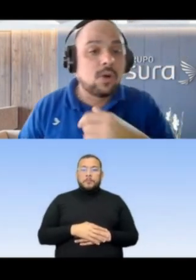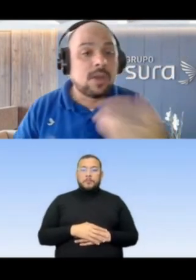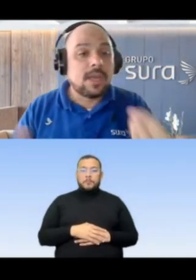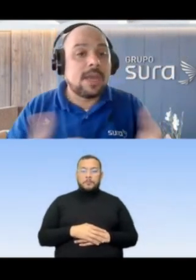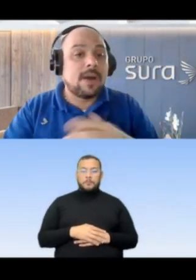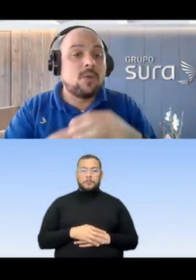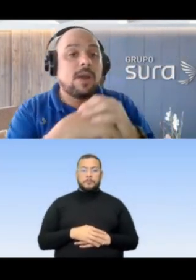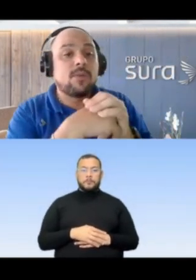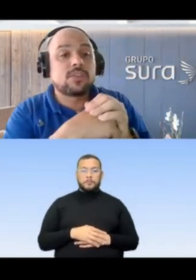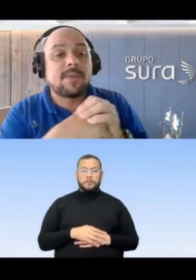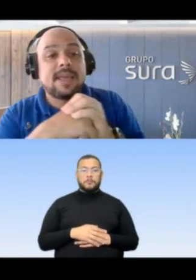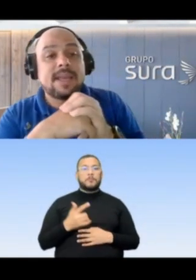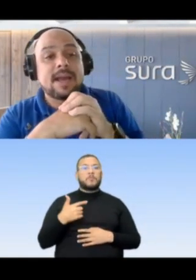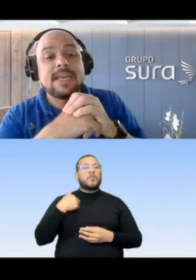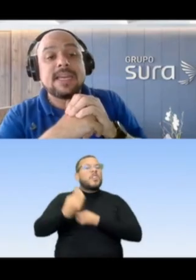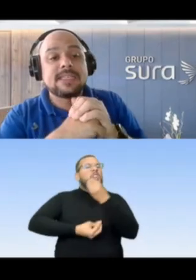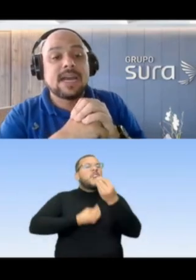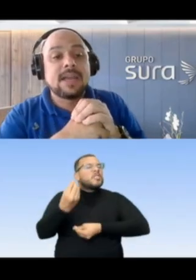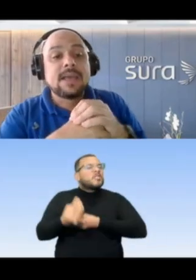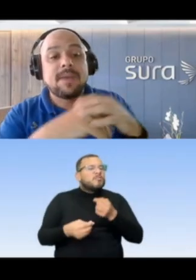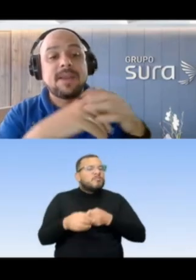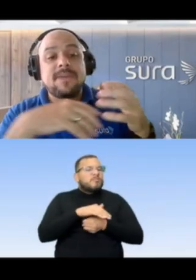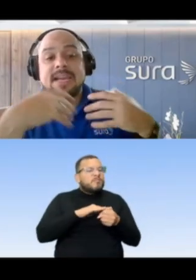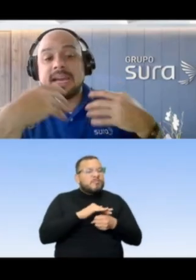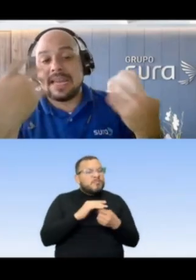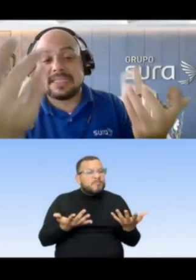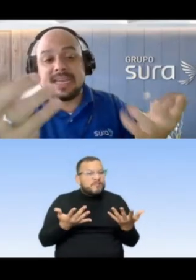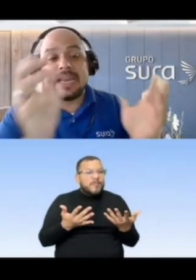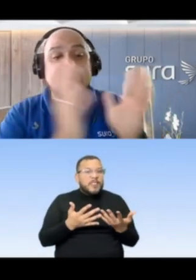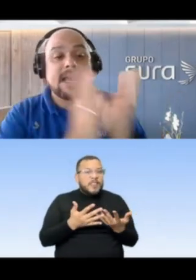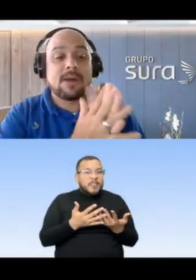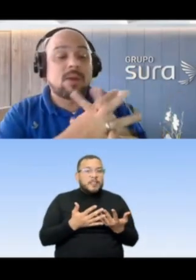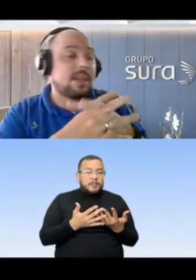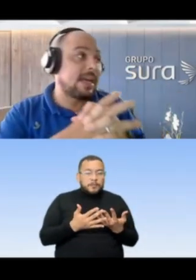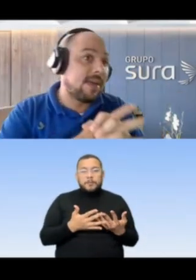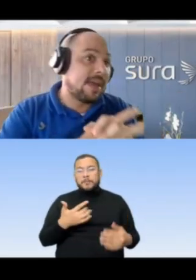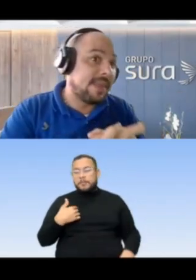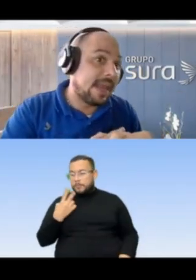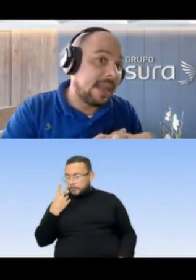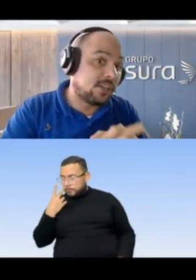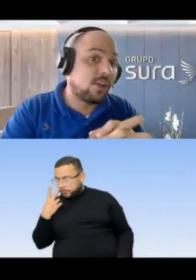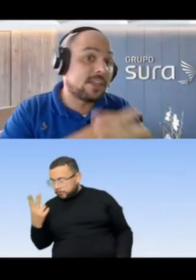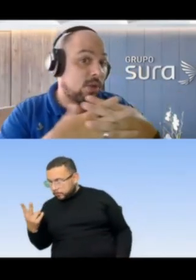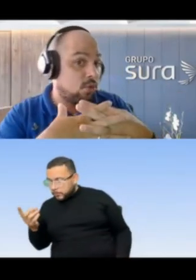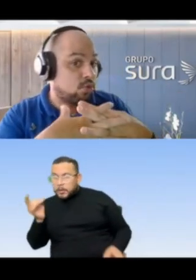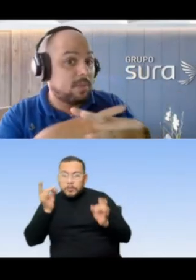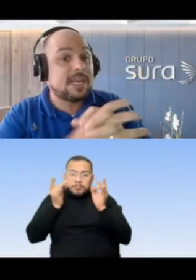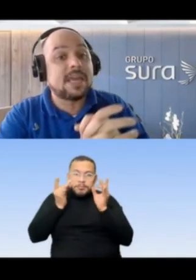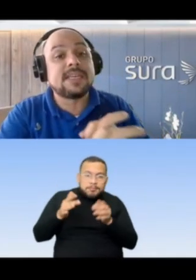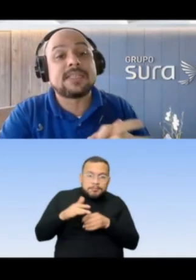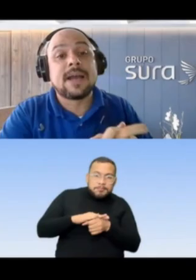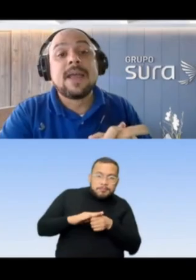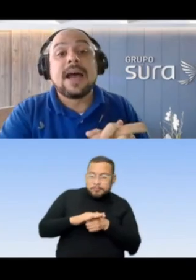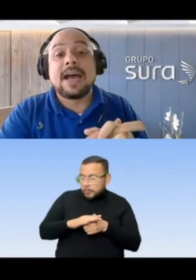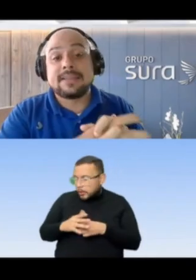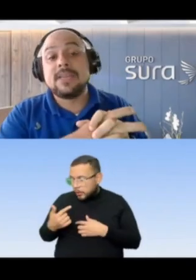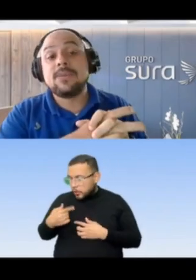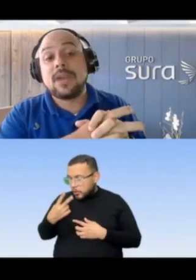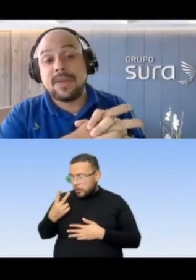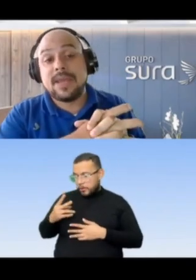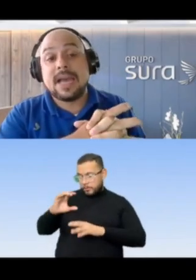situación? Uno, evaluemos de manera inicial, verificar la escena, evaluar la gravedad de las lesiones. Cuando yo soy